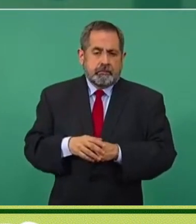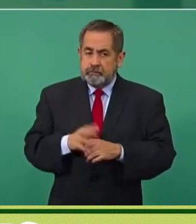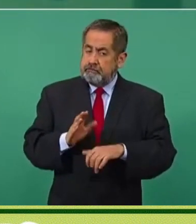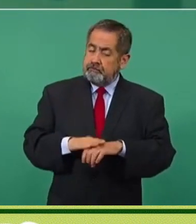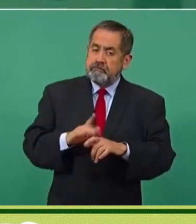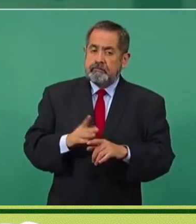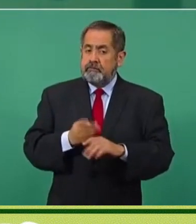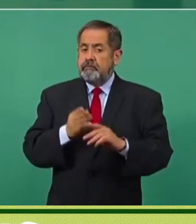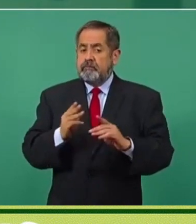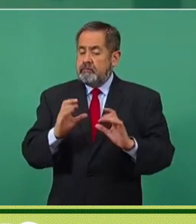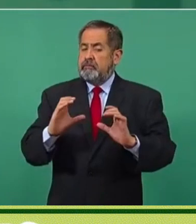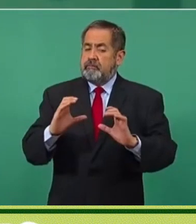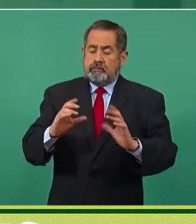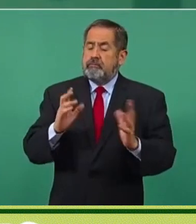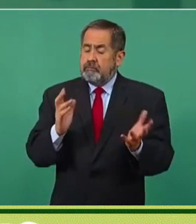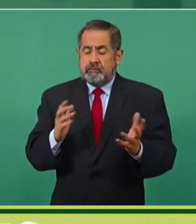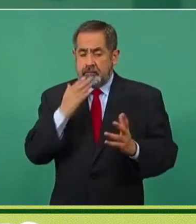cuidado